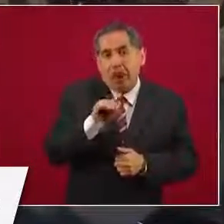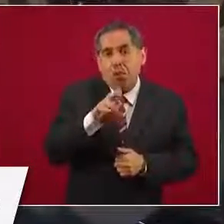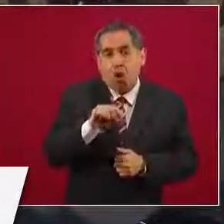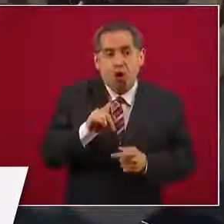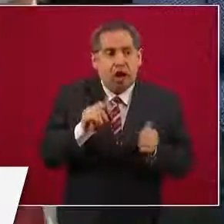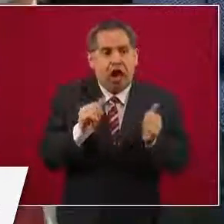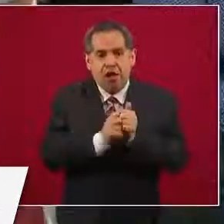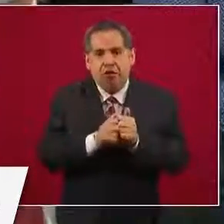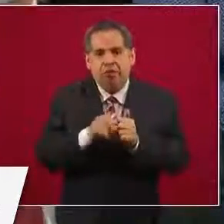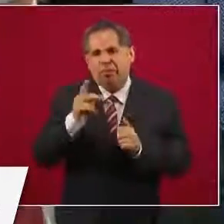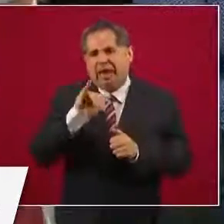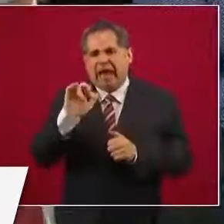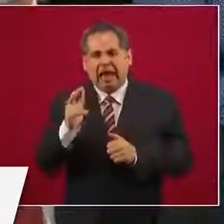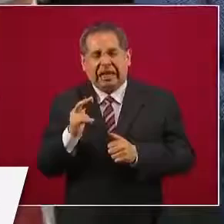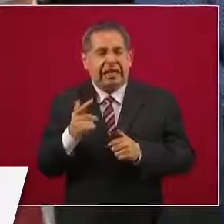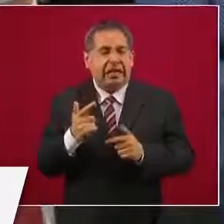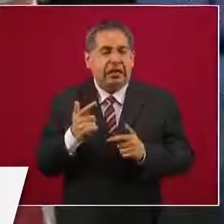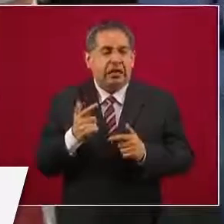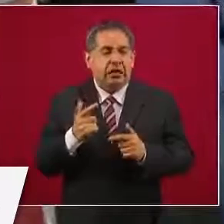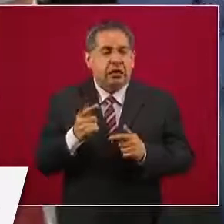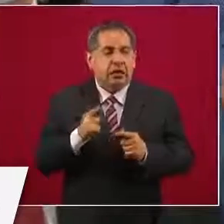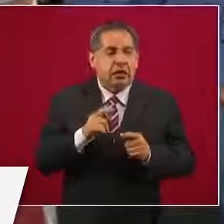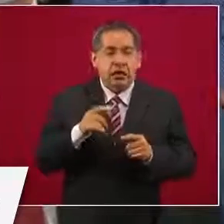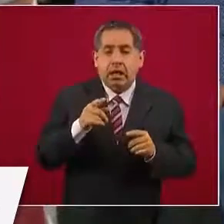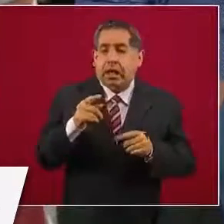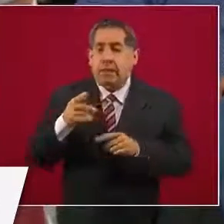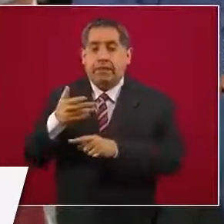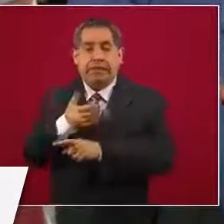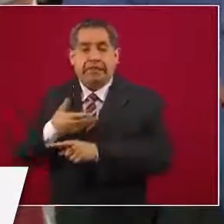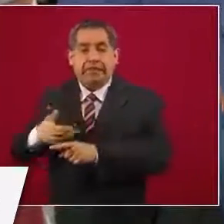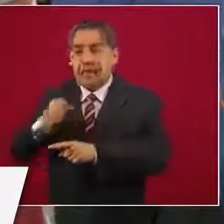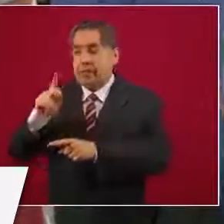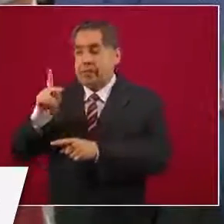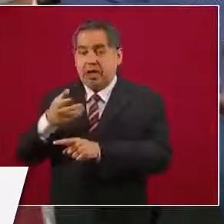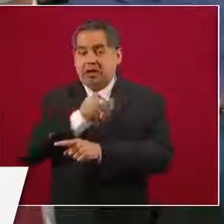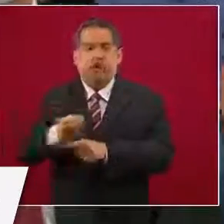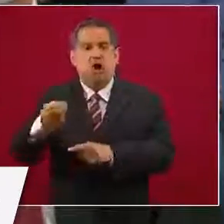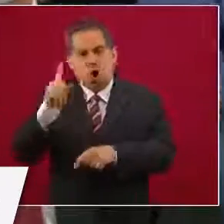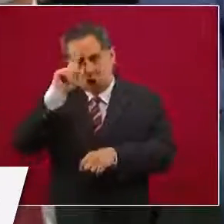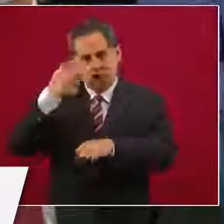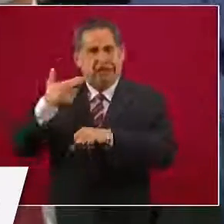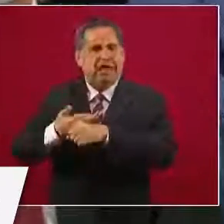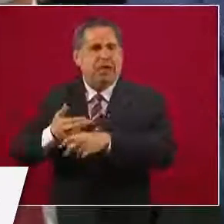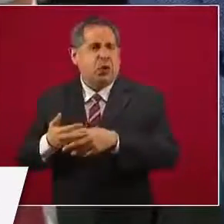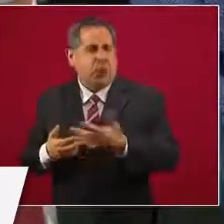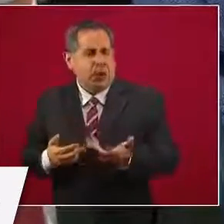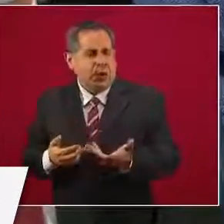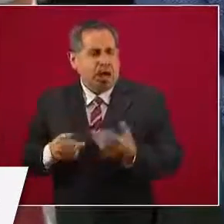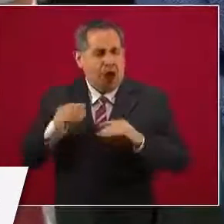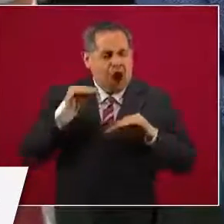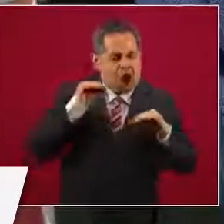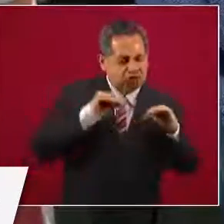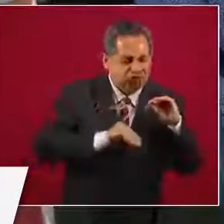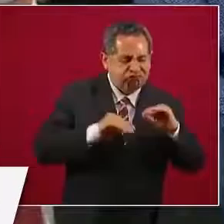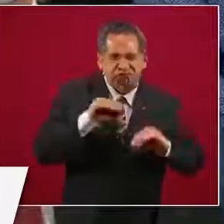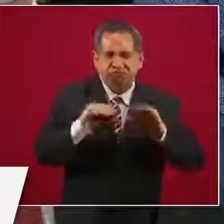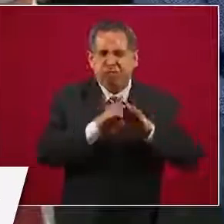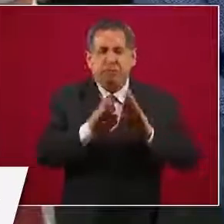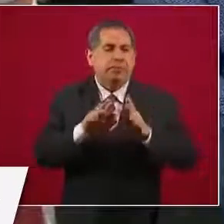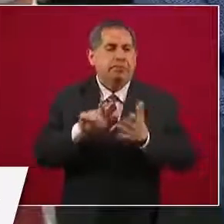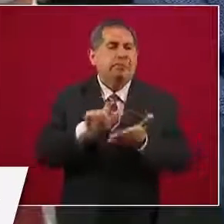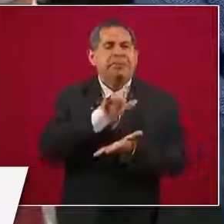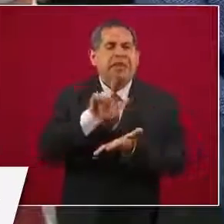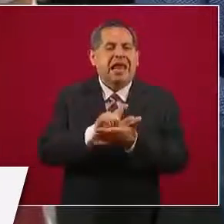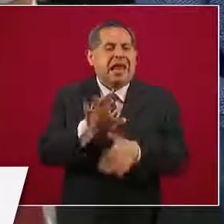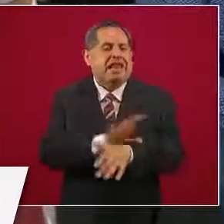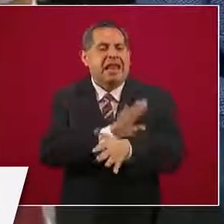Peña Nieto se convierte en consejero jurídico. Se apuntala las reformas estructurales. En el caso de la energética